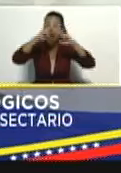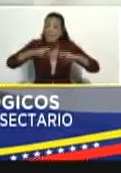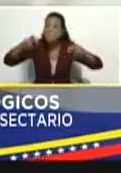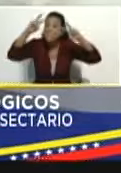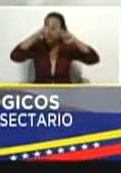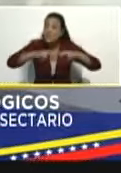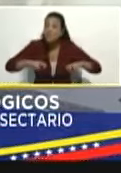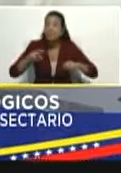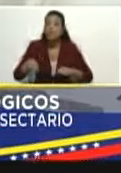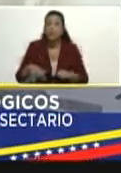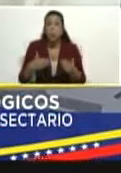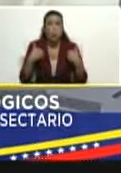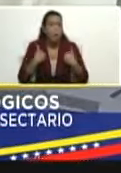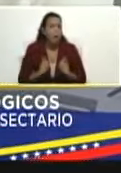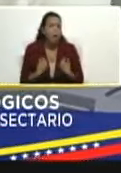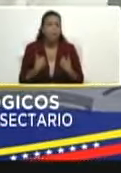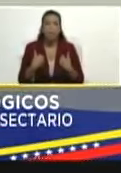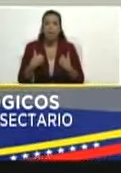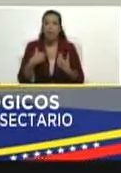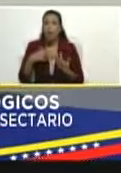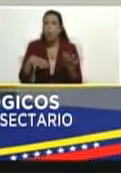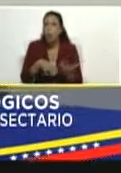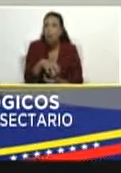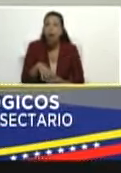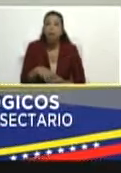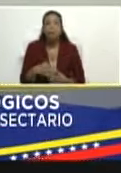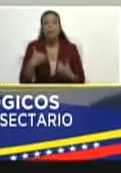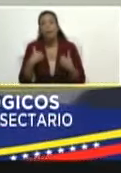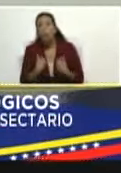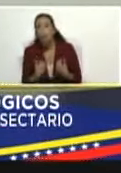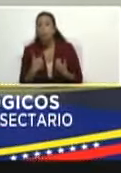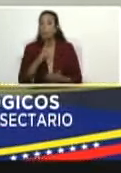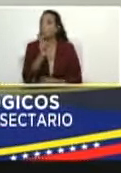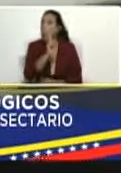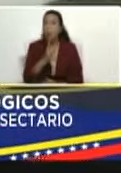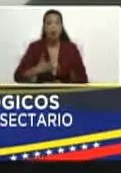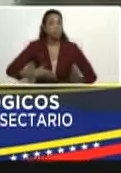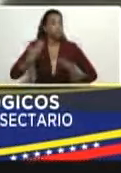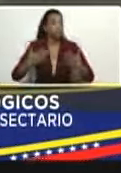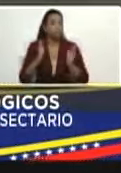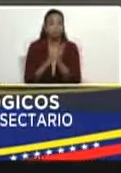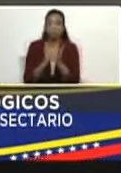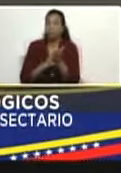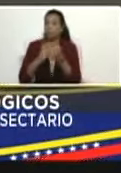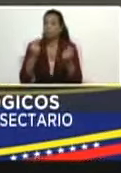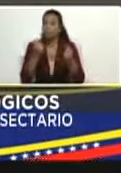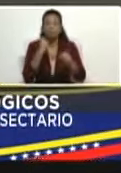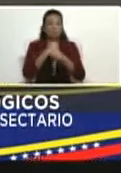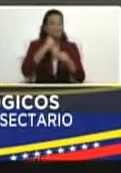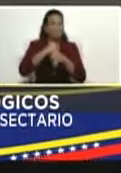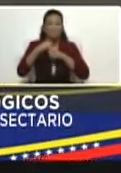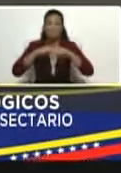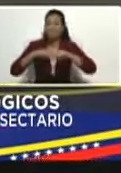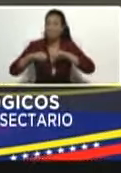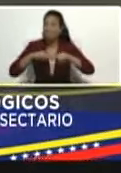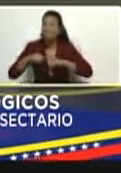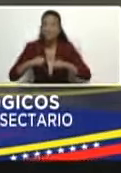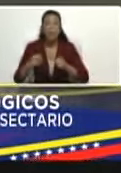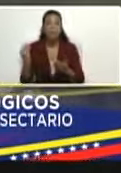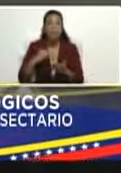no descansemos, no desfallezca, no hay tiempo para descansar, no hay tiempo para vacilar, hay que seguir